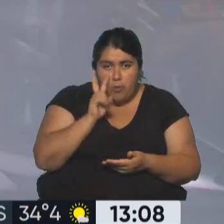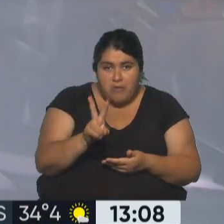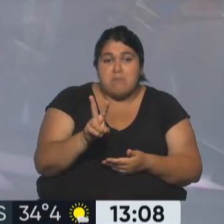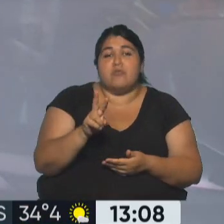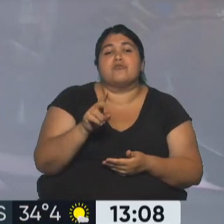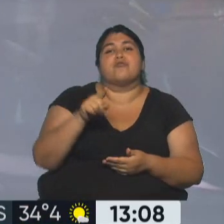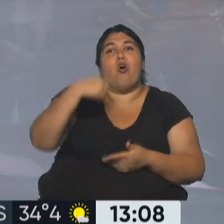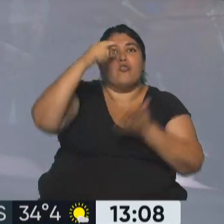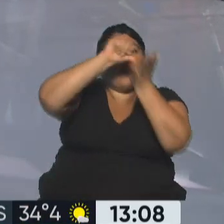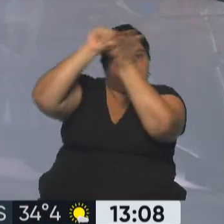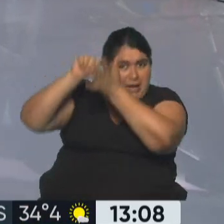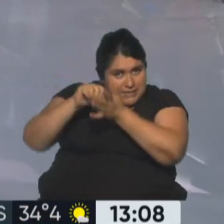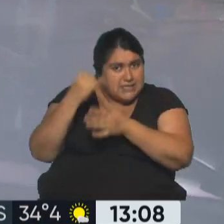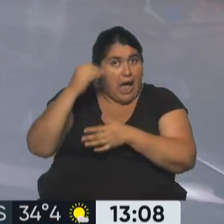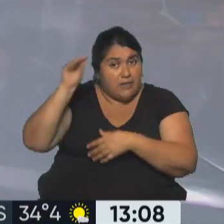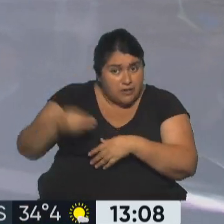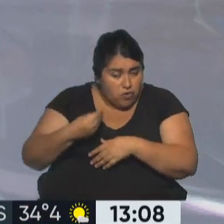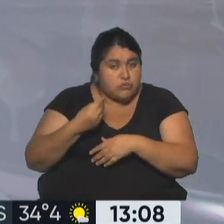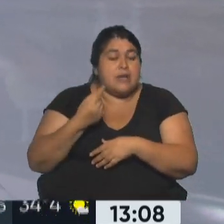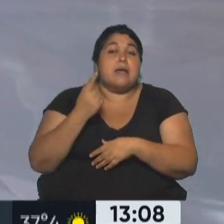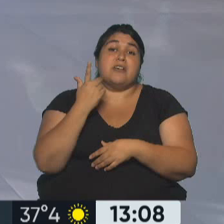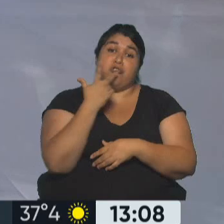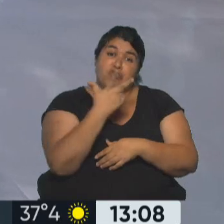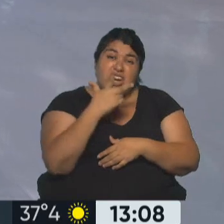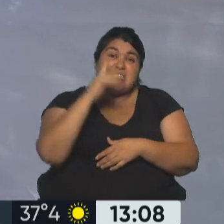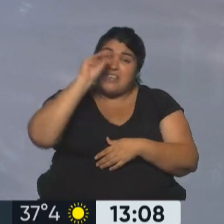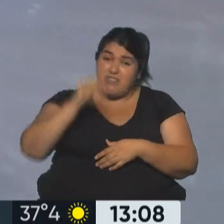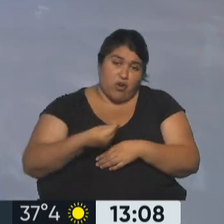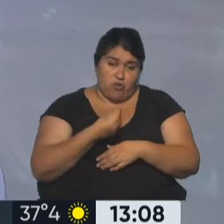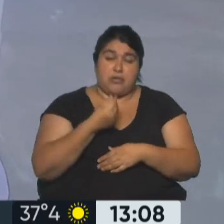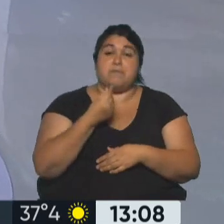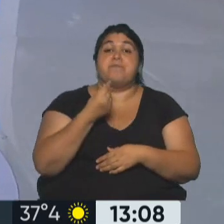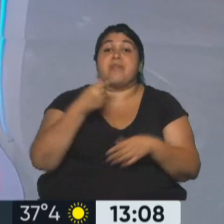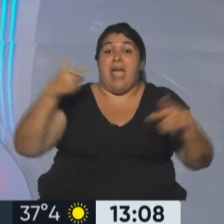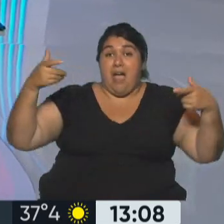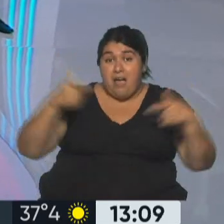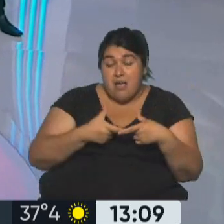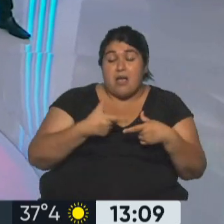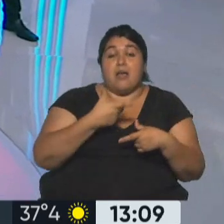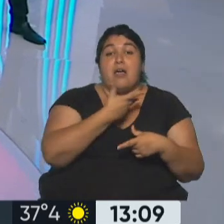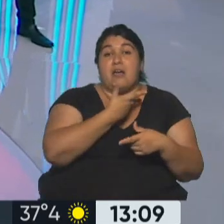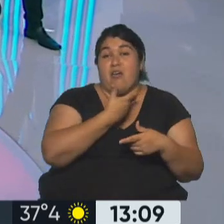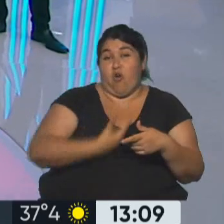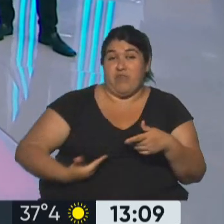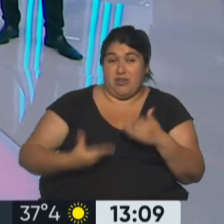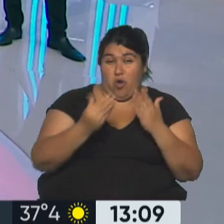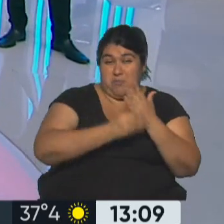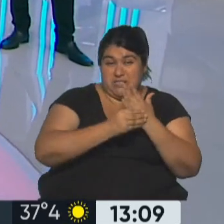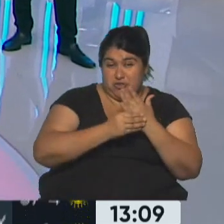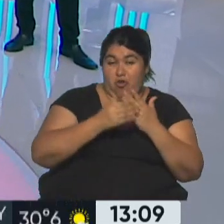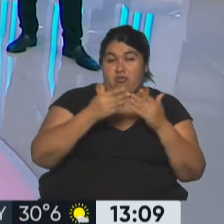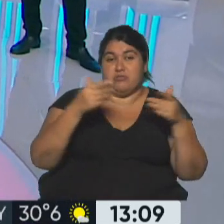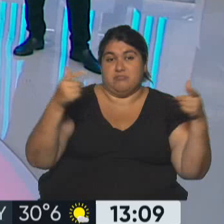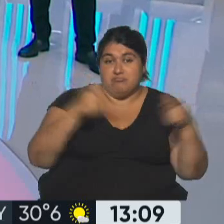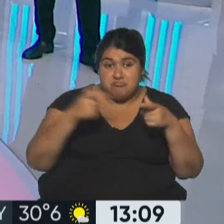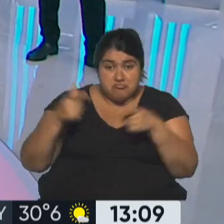otros países también. Sí. Pero bueno, son 3 derrotas concretas. Y el caso del cambio de gabinete, lo que demostró el primer cambio de gabinete